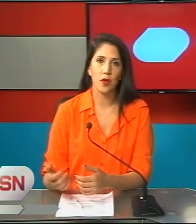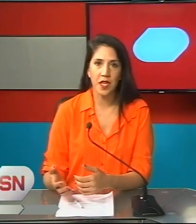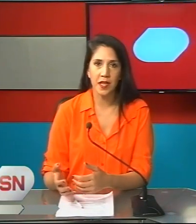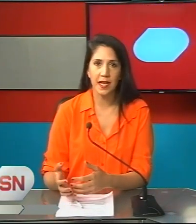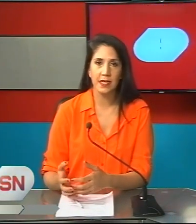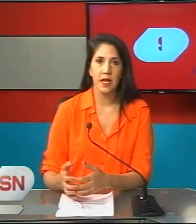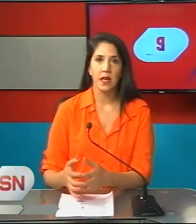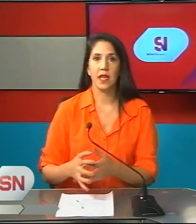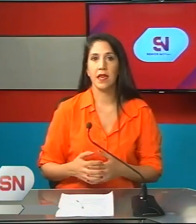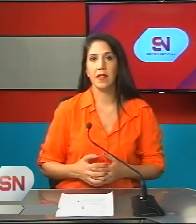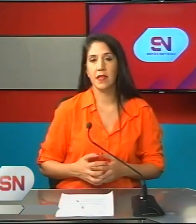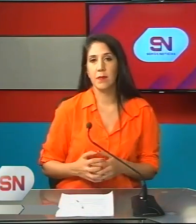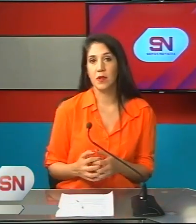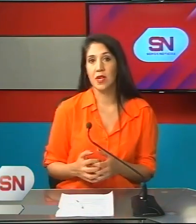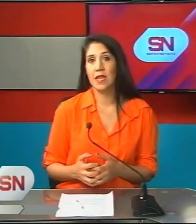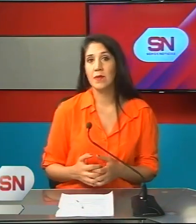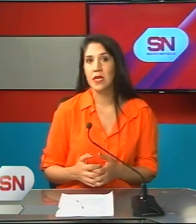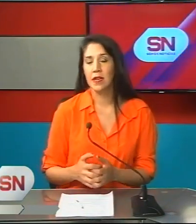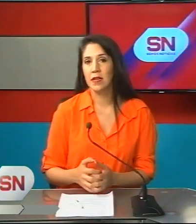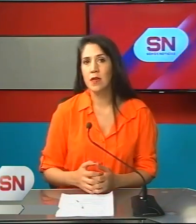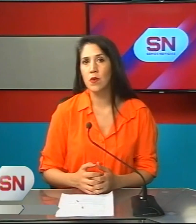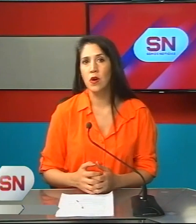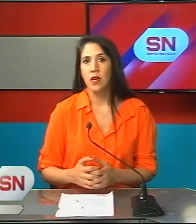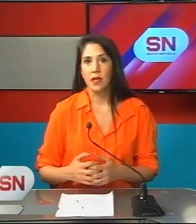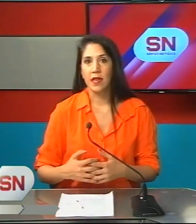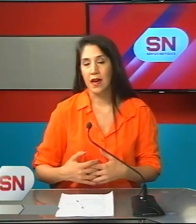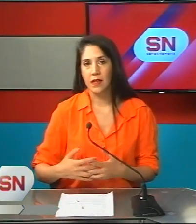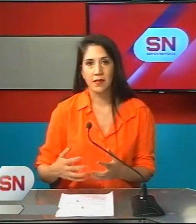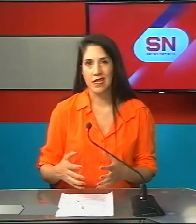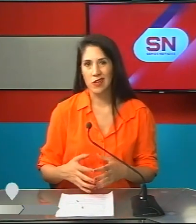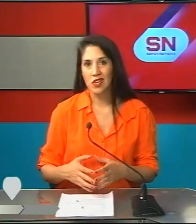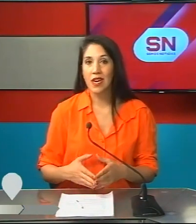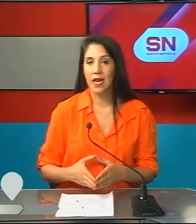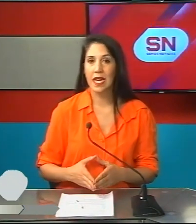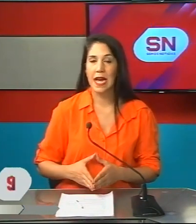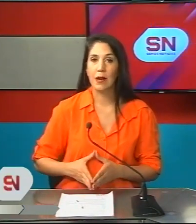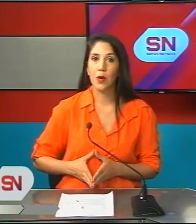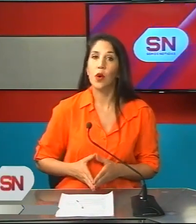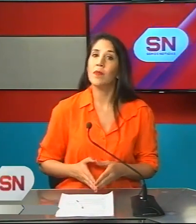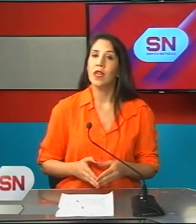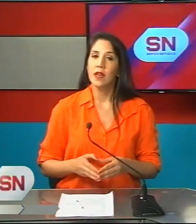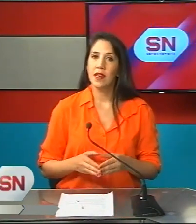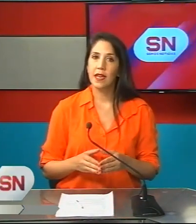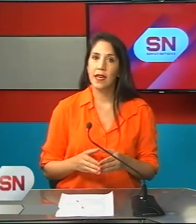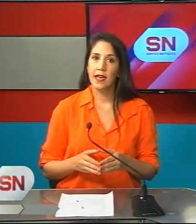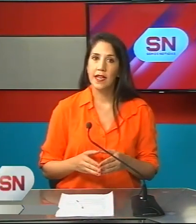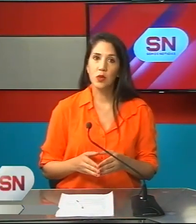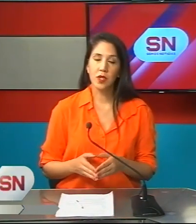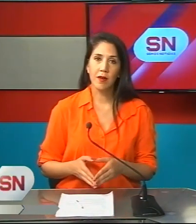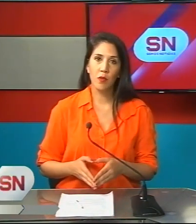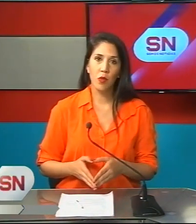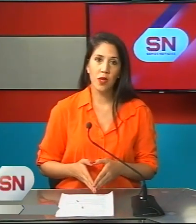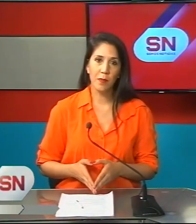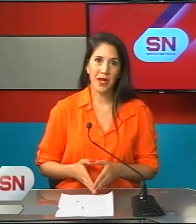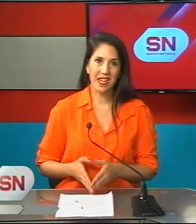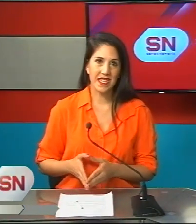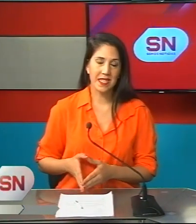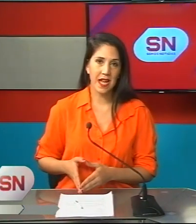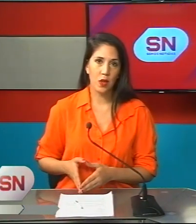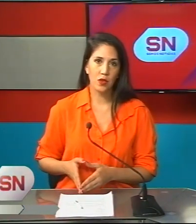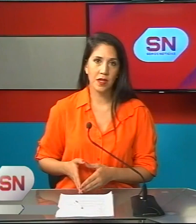generalistas, nutricionistas, gente de personal administrativo, agentes sanitarios en general. Bueno, es un trabajo